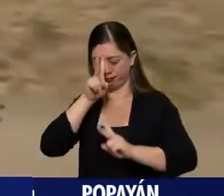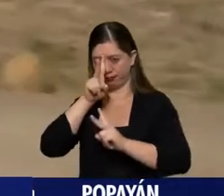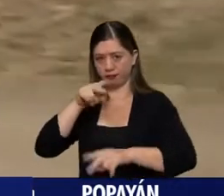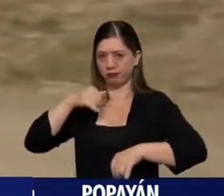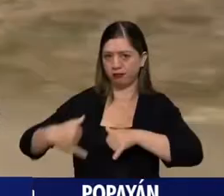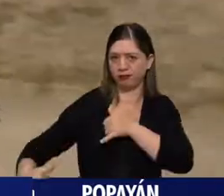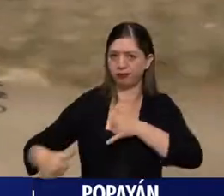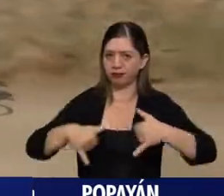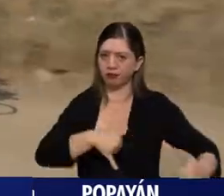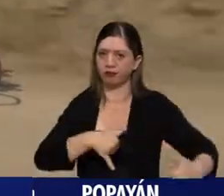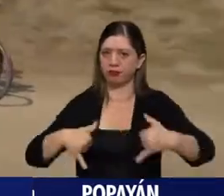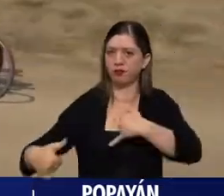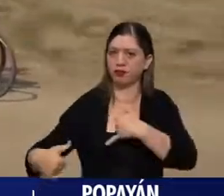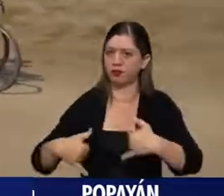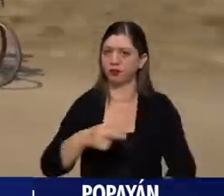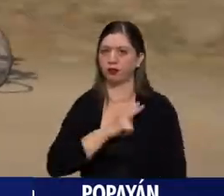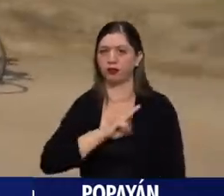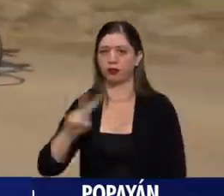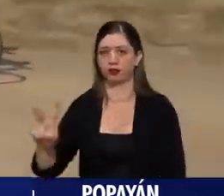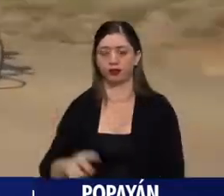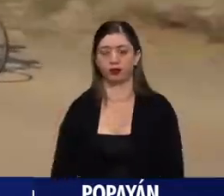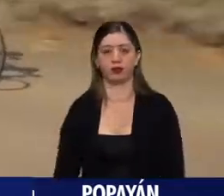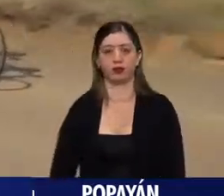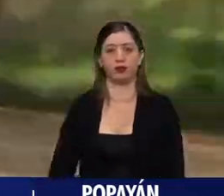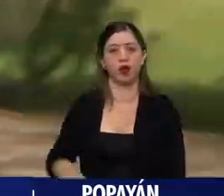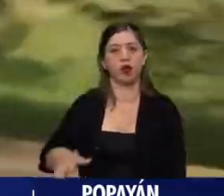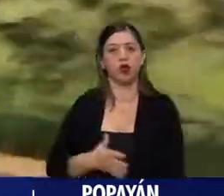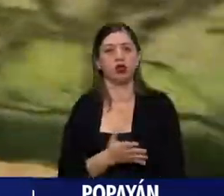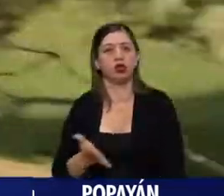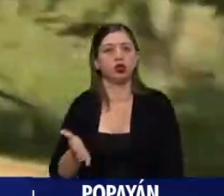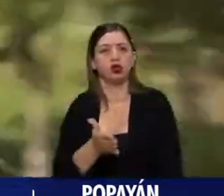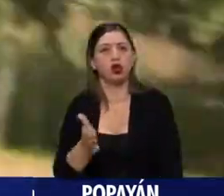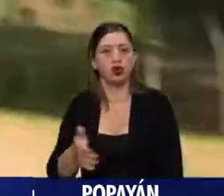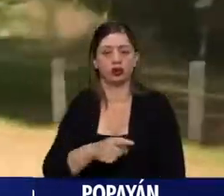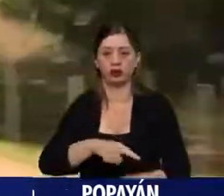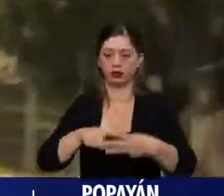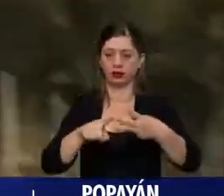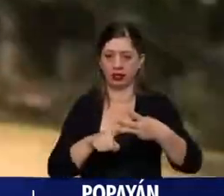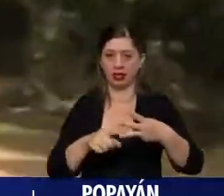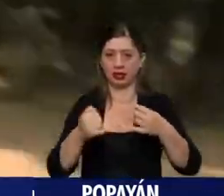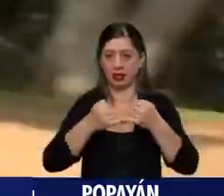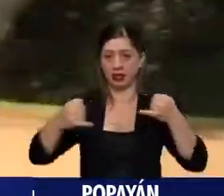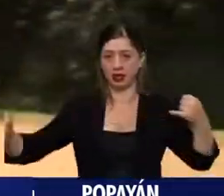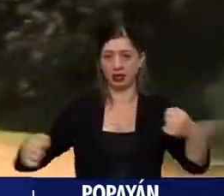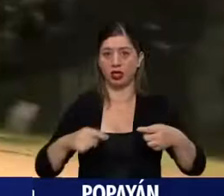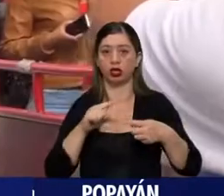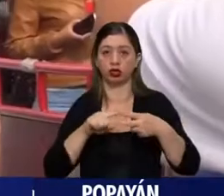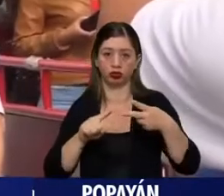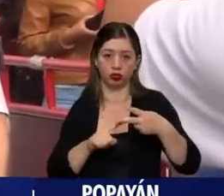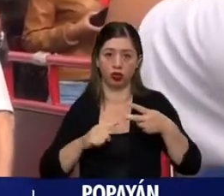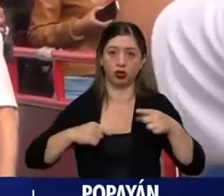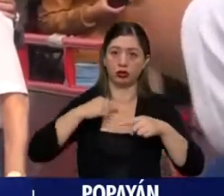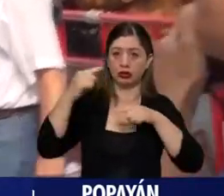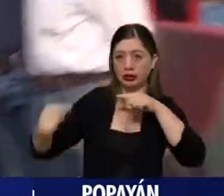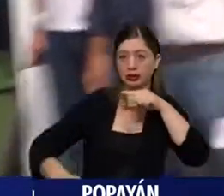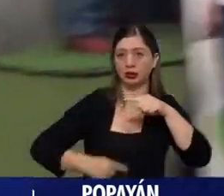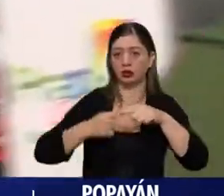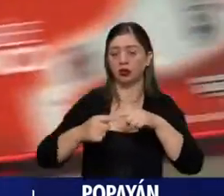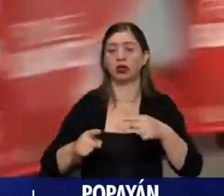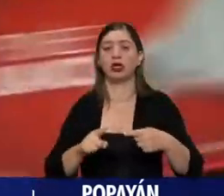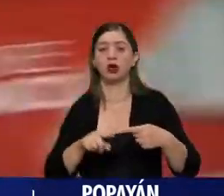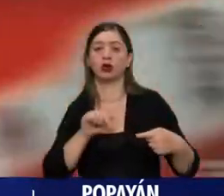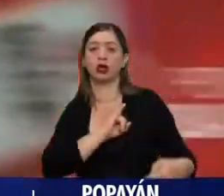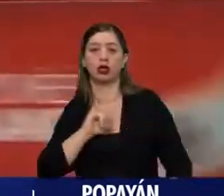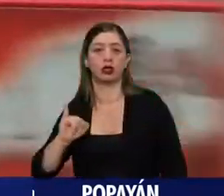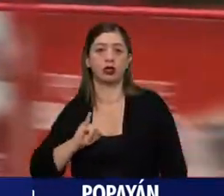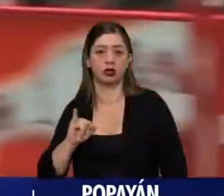ciclismo vallecaucano. La ruta tendrá 3 etapas en línea, 2 de circuitos y una contrarreloj individual en un recorrido